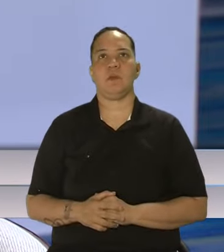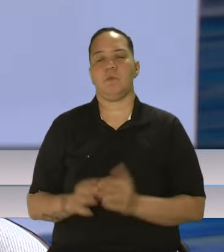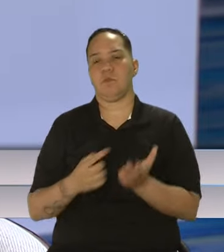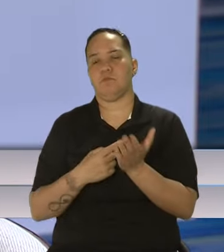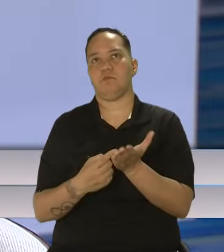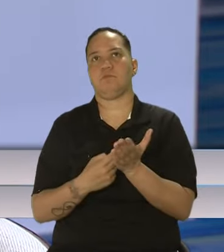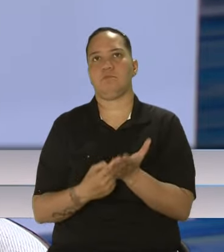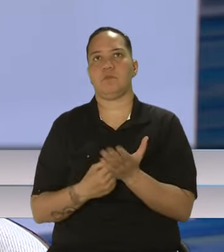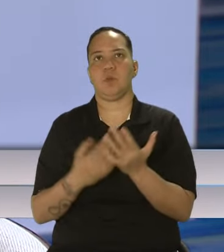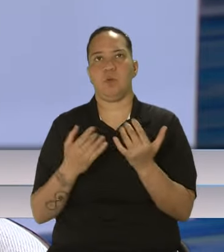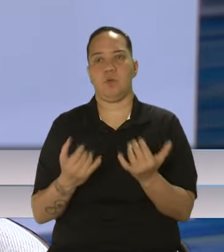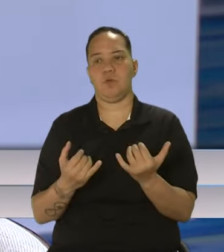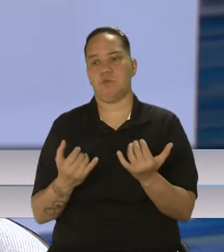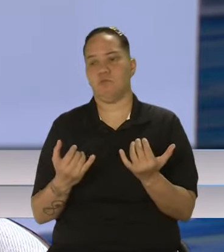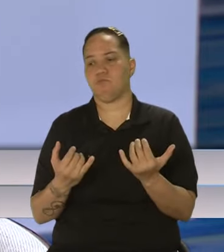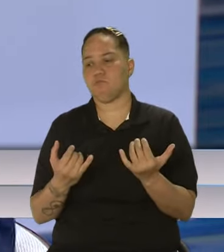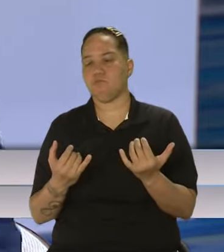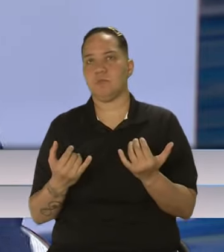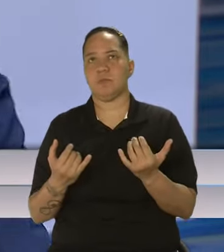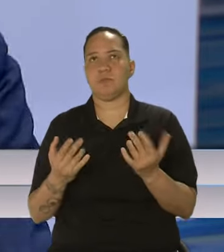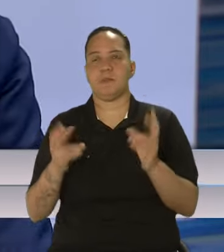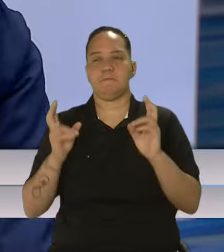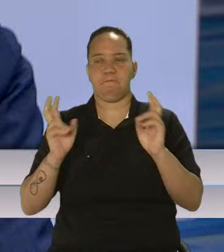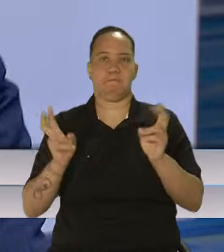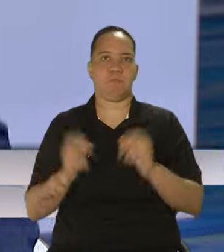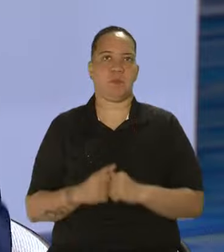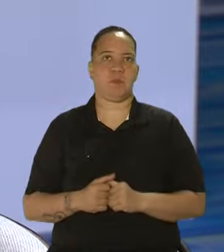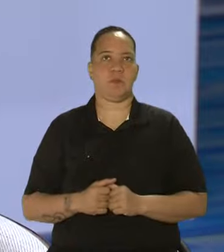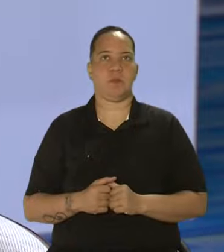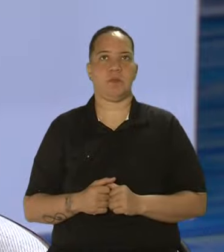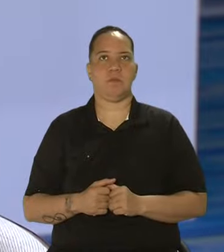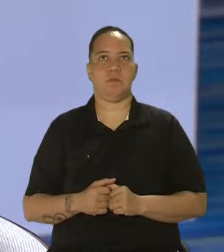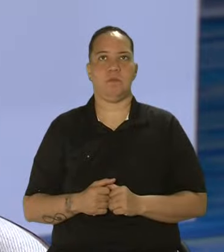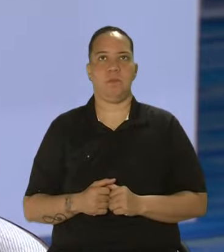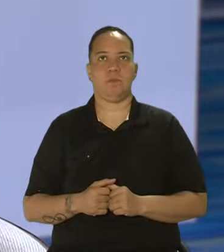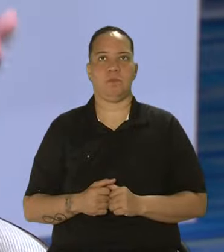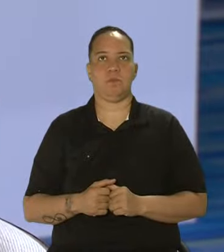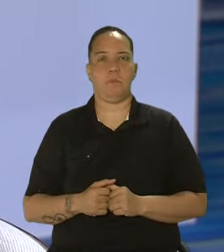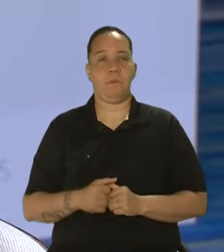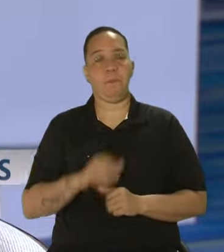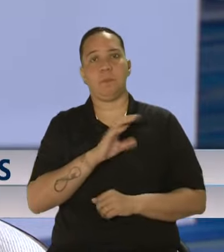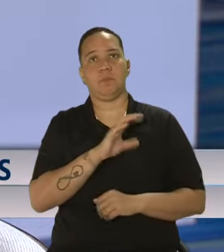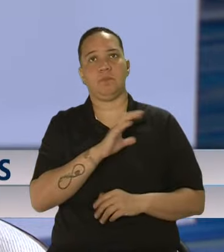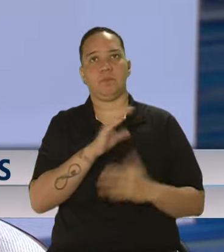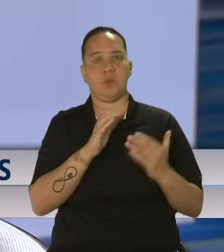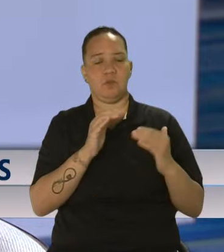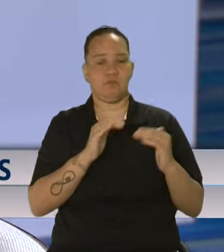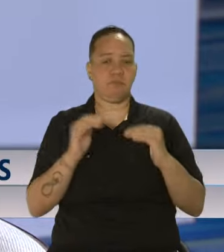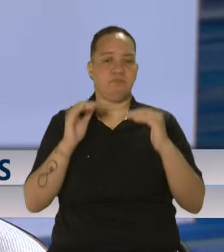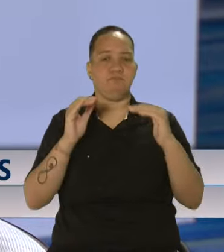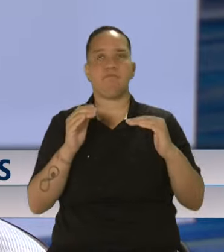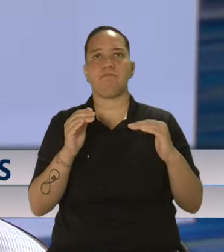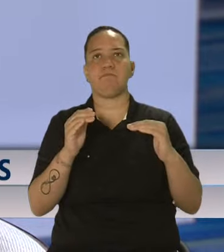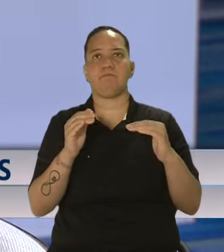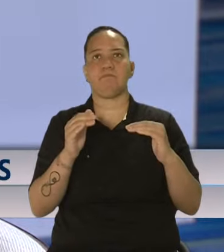noticiario de ipr que de hecho tiene como característica que trasciende a otros